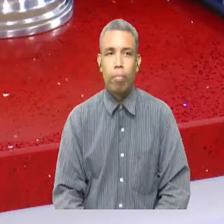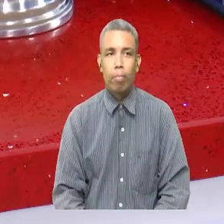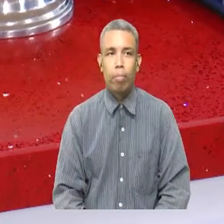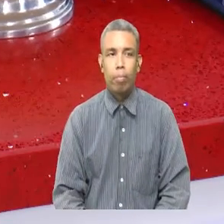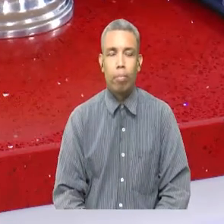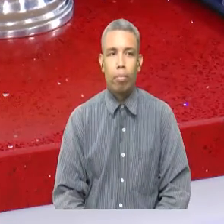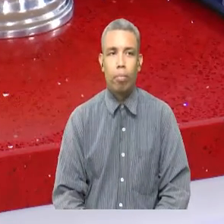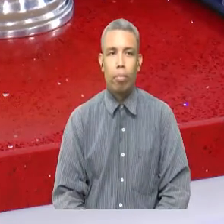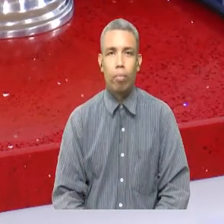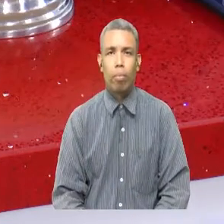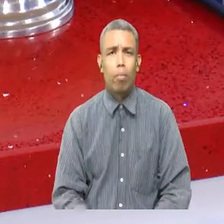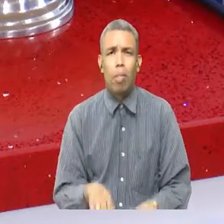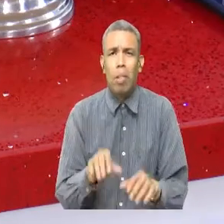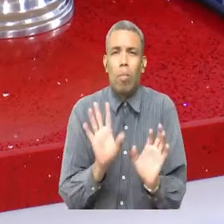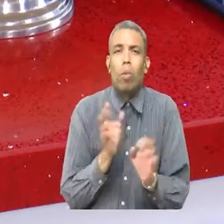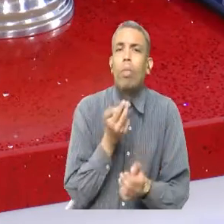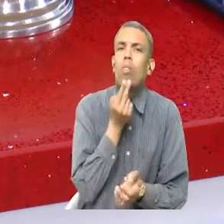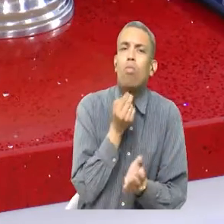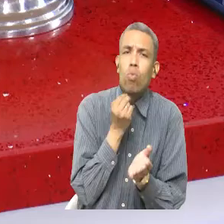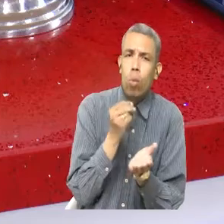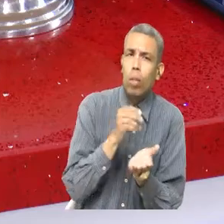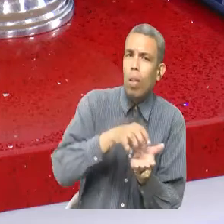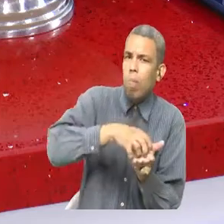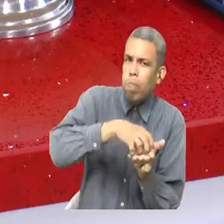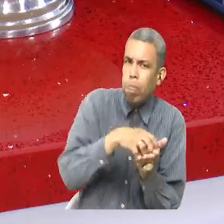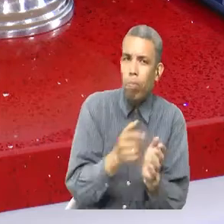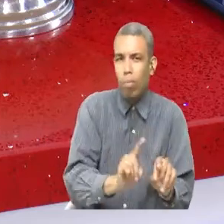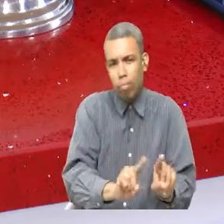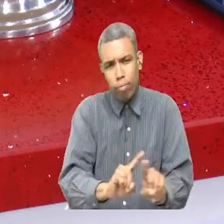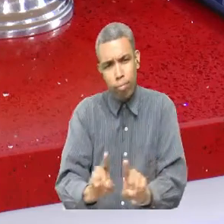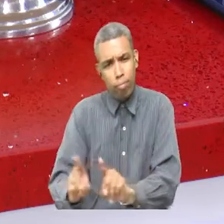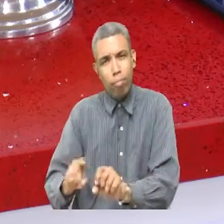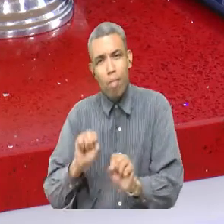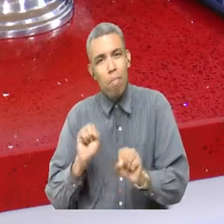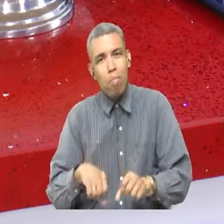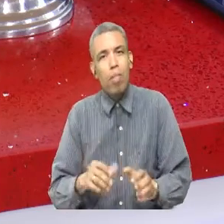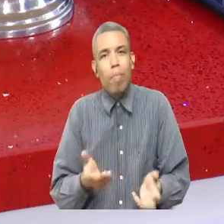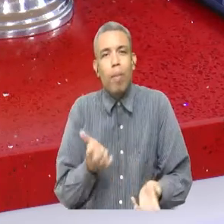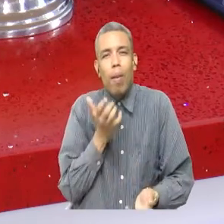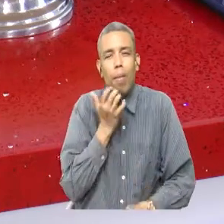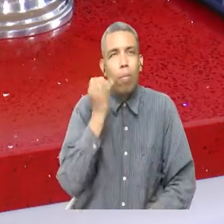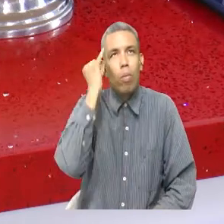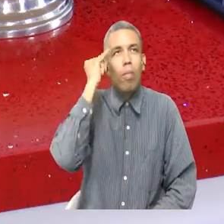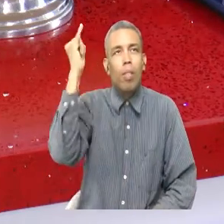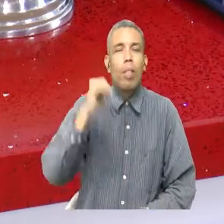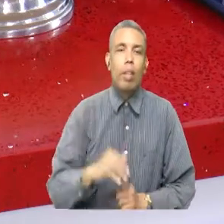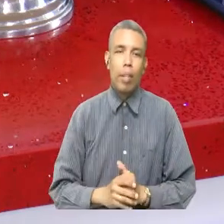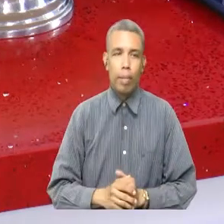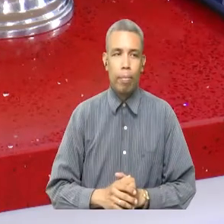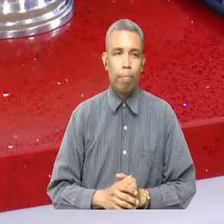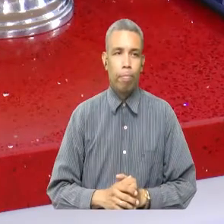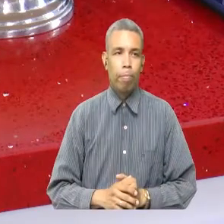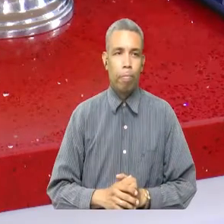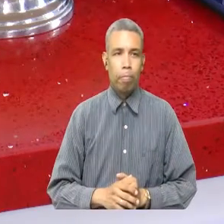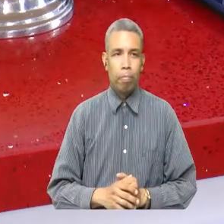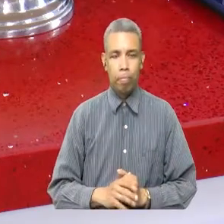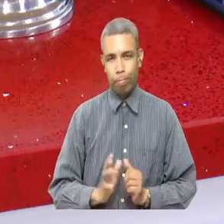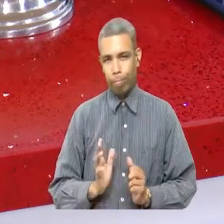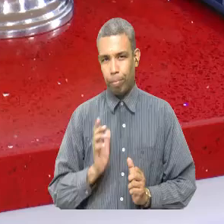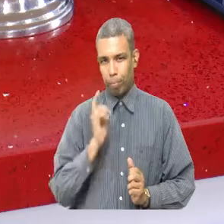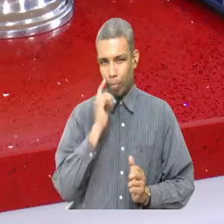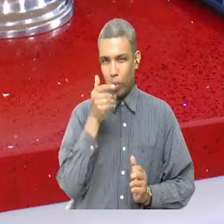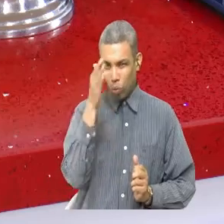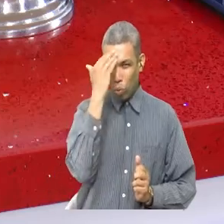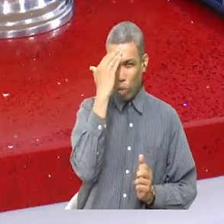variedad de postre en cuanto a limón, ajá, podemos adicionarle un poquitico de gelatina sin sabor y montarlo sobre una